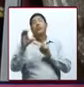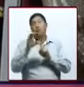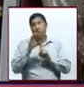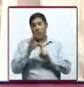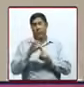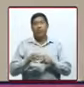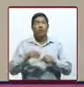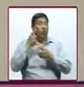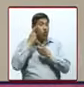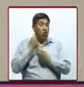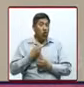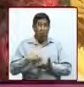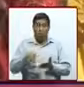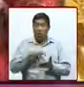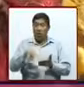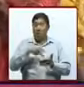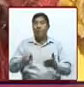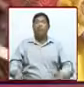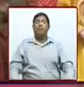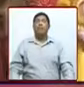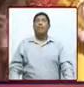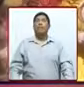de folclore.